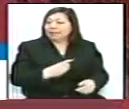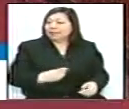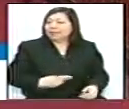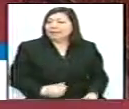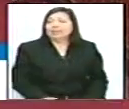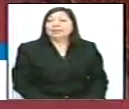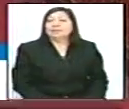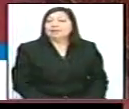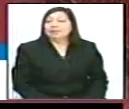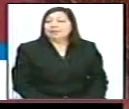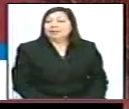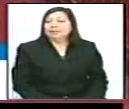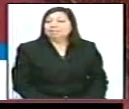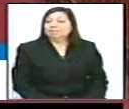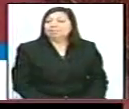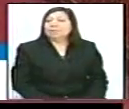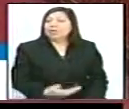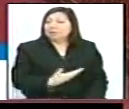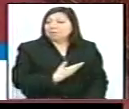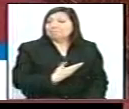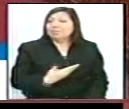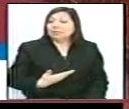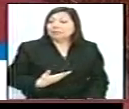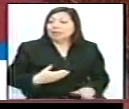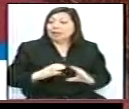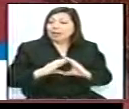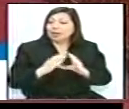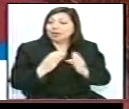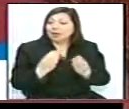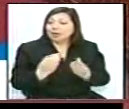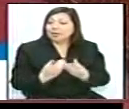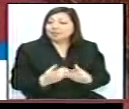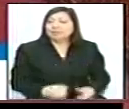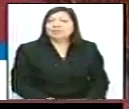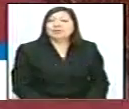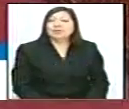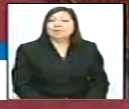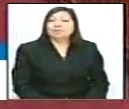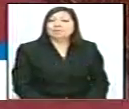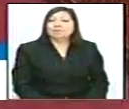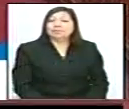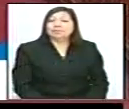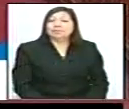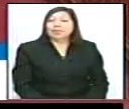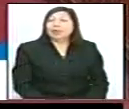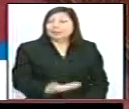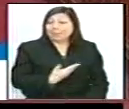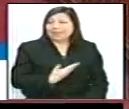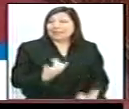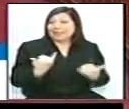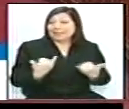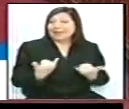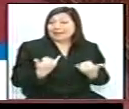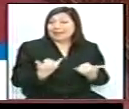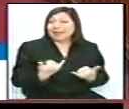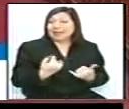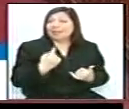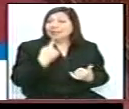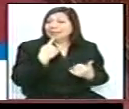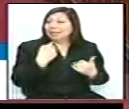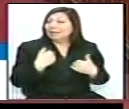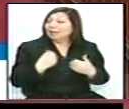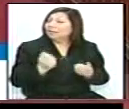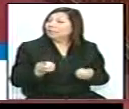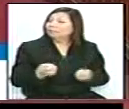ese sentido, el presidente del Parlamento de la República, Pedro Olaechea Álvarez Calderón, va a tener